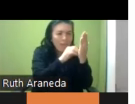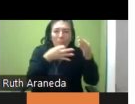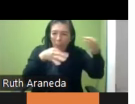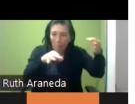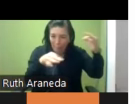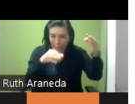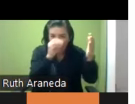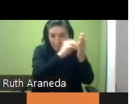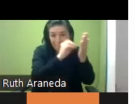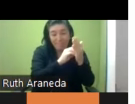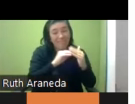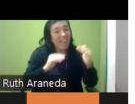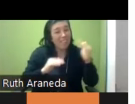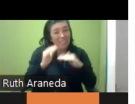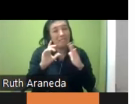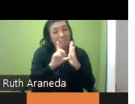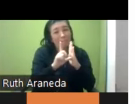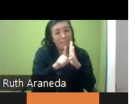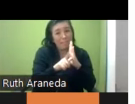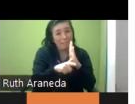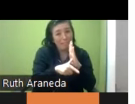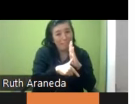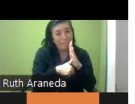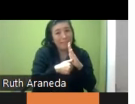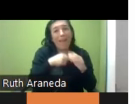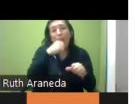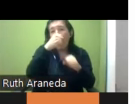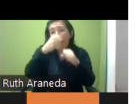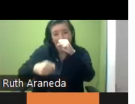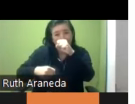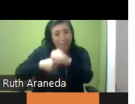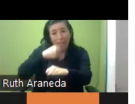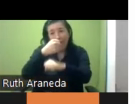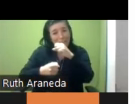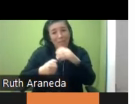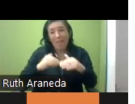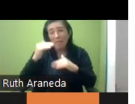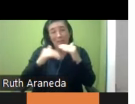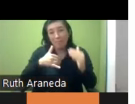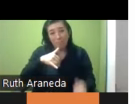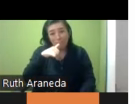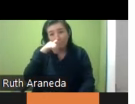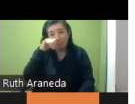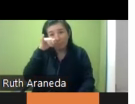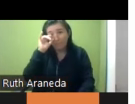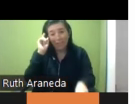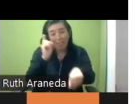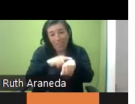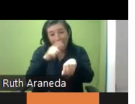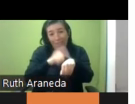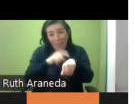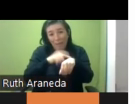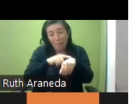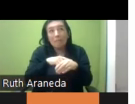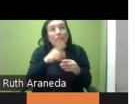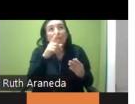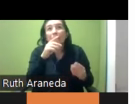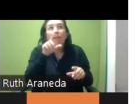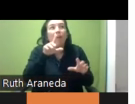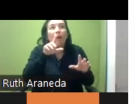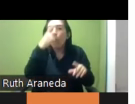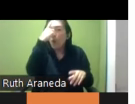puede durar décadas, años, muchos años, toma hasta que cada